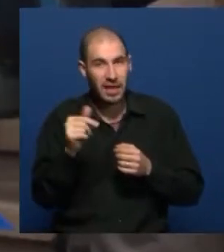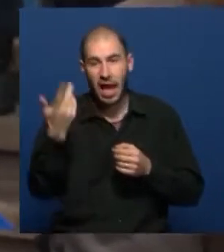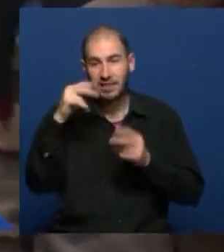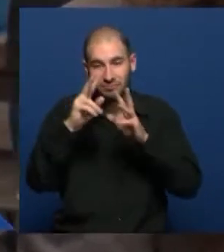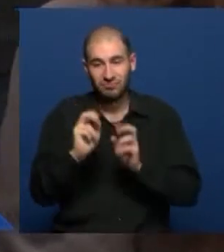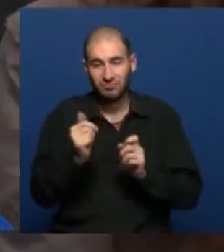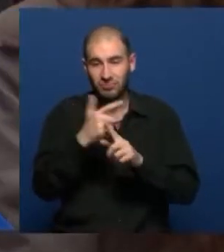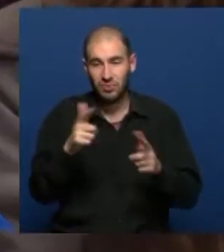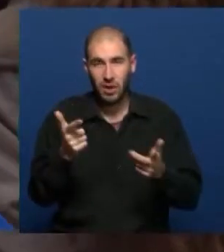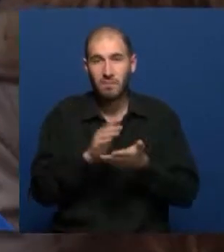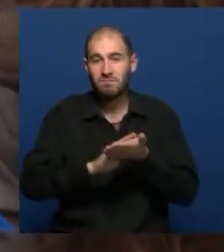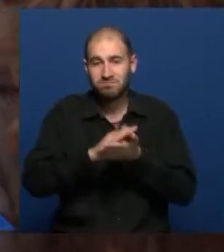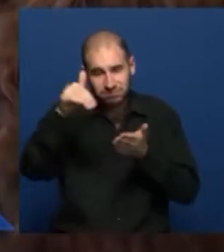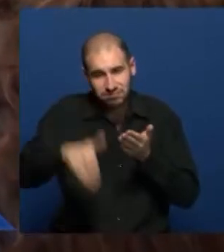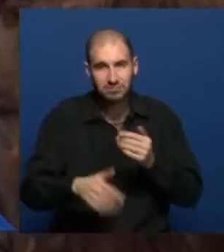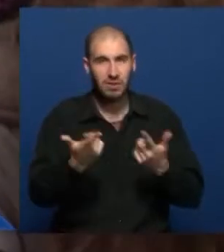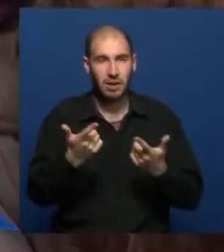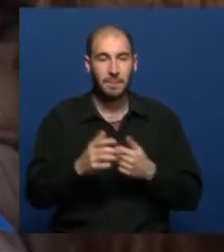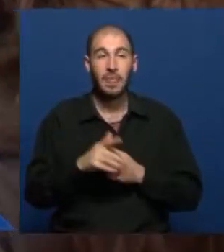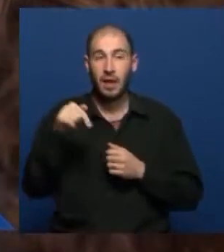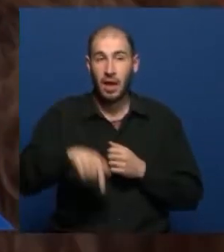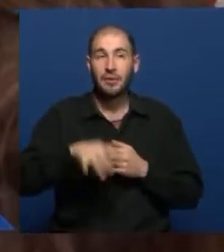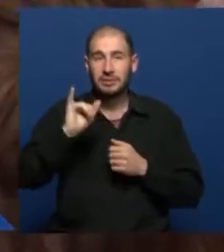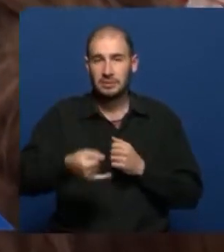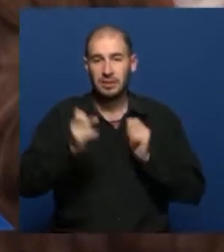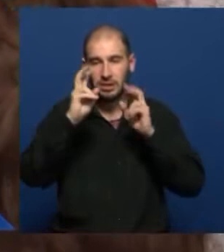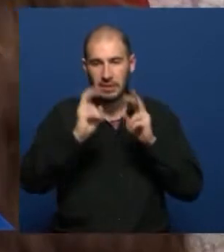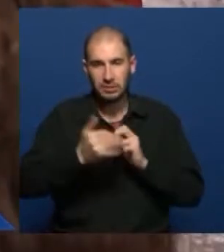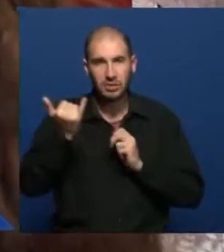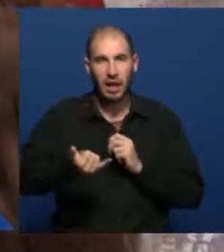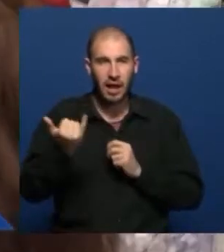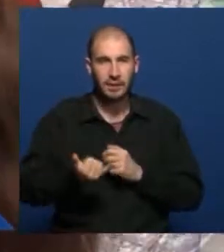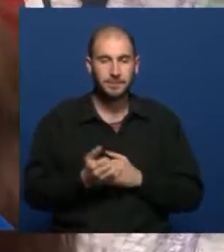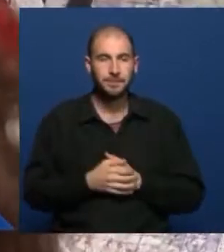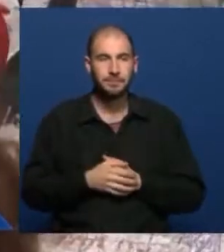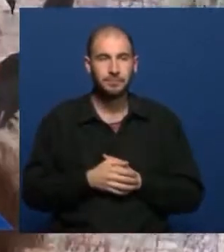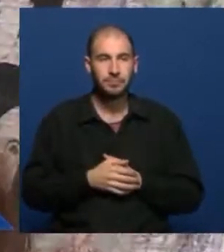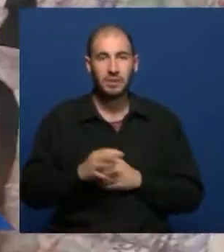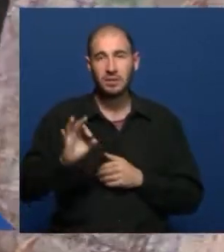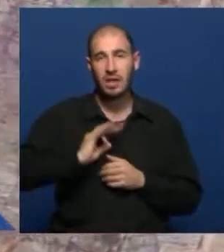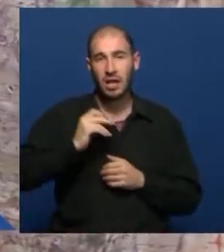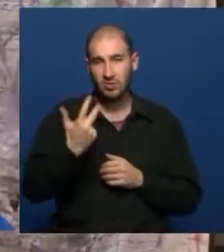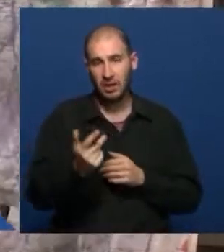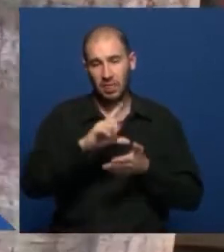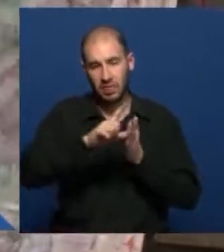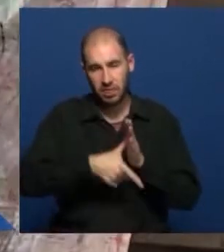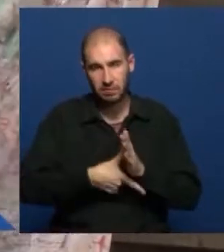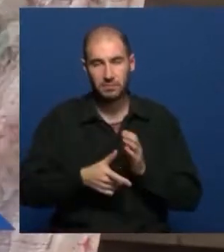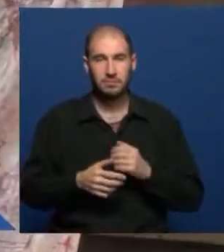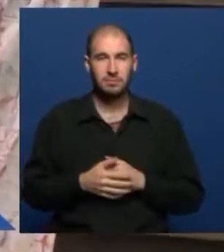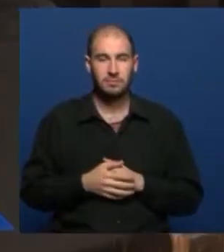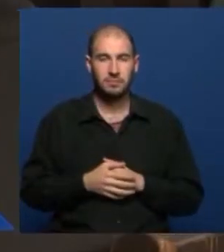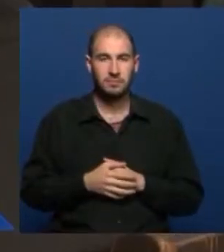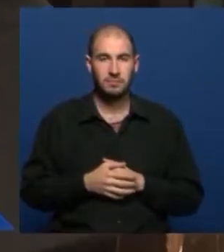había investigado profundamente bueno ahora tenemos esa investigación que prácticamente tres años ha llevado y que